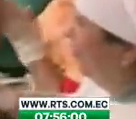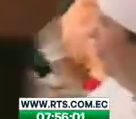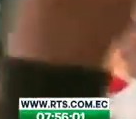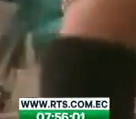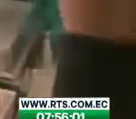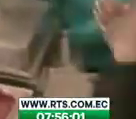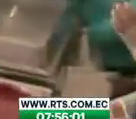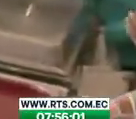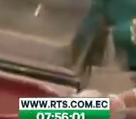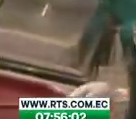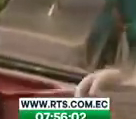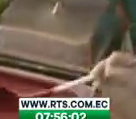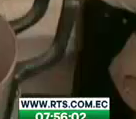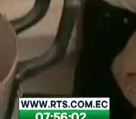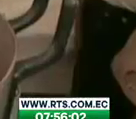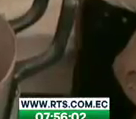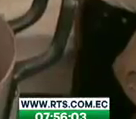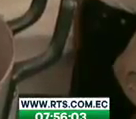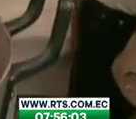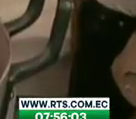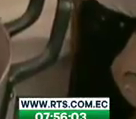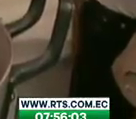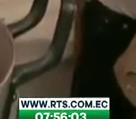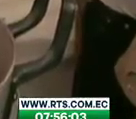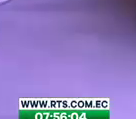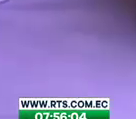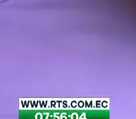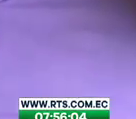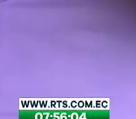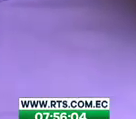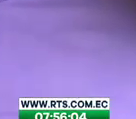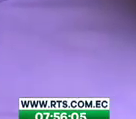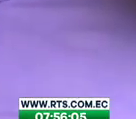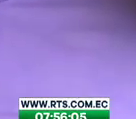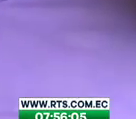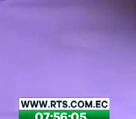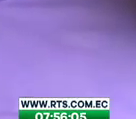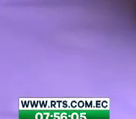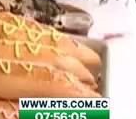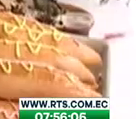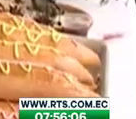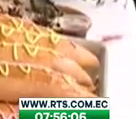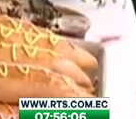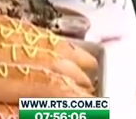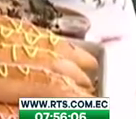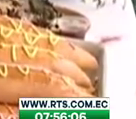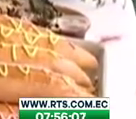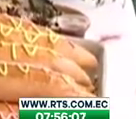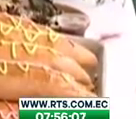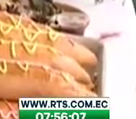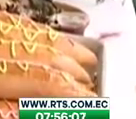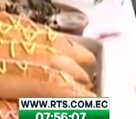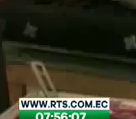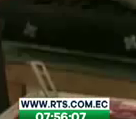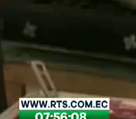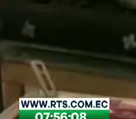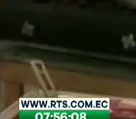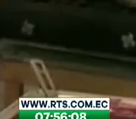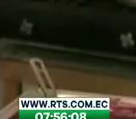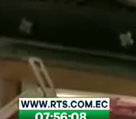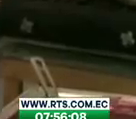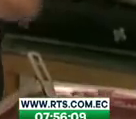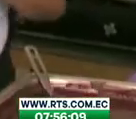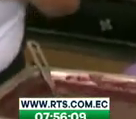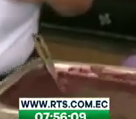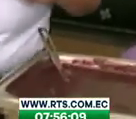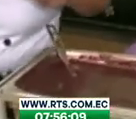Se vivió una gran fiesta en la final de la Expo Colada Morada y Guaguas de Pan de los Mercados de Quito. Por cuarto año consecutivo, las comerciantes se prepararon